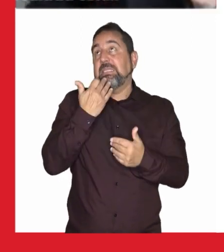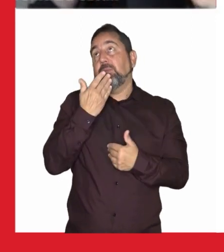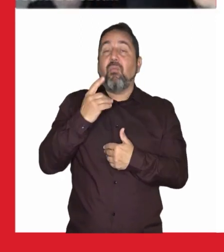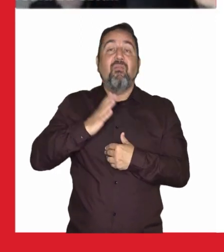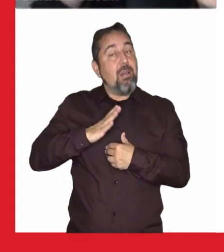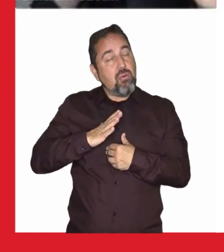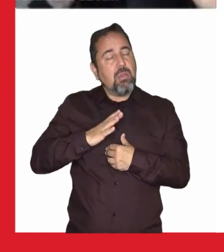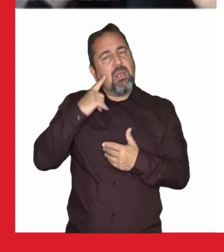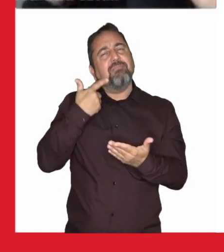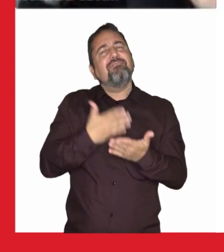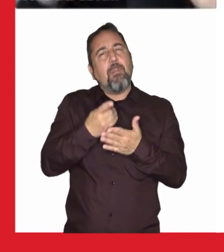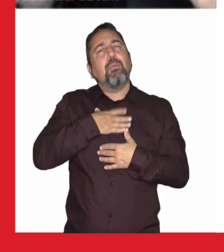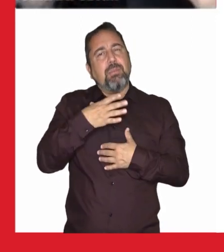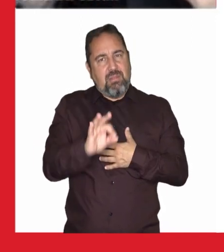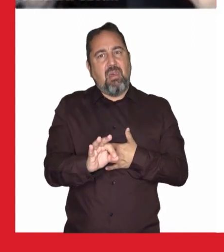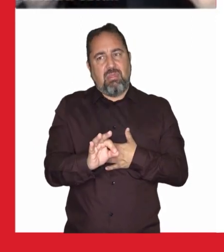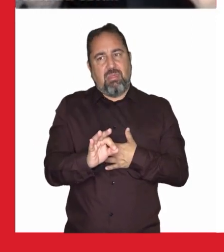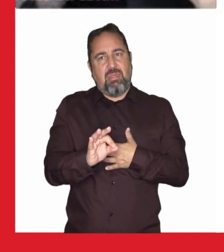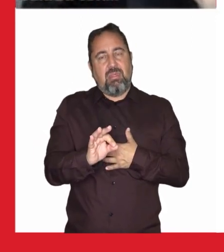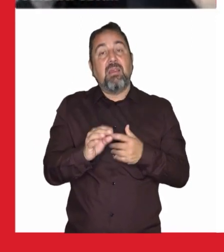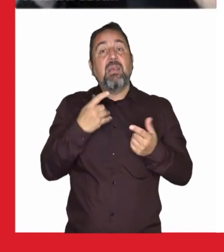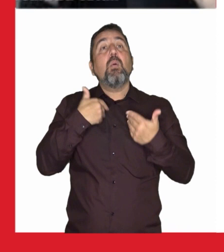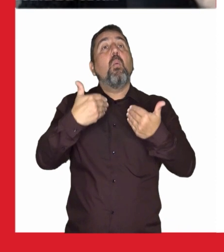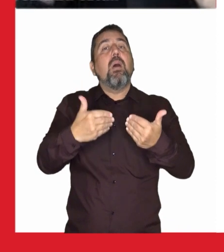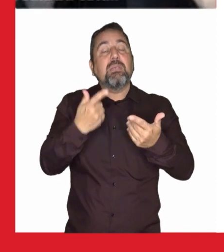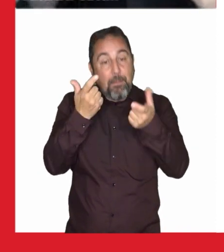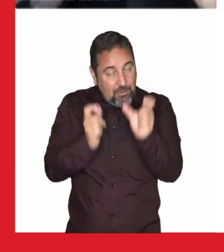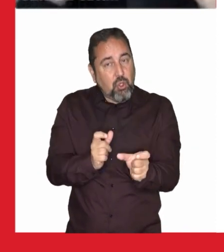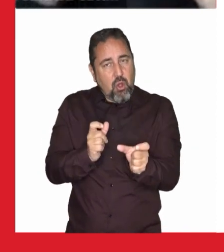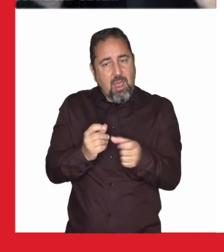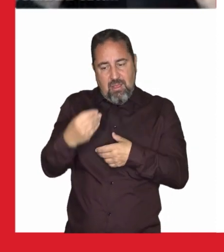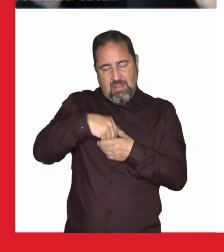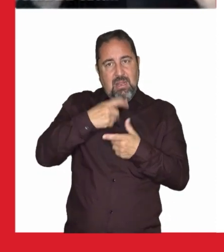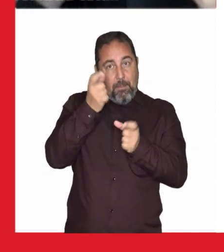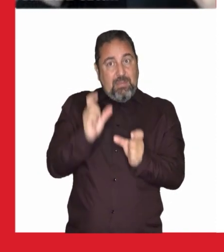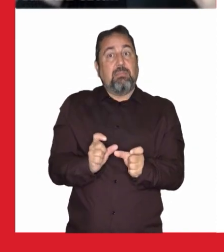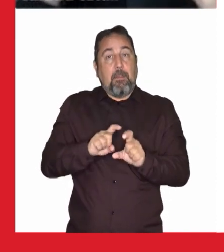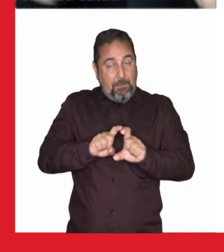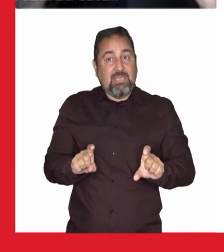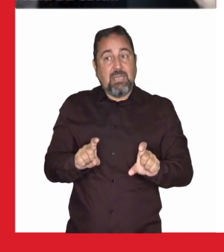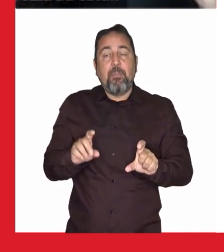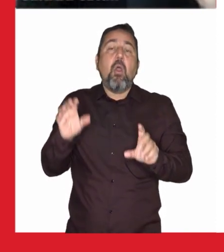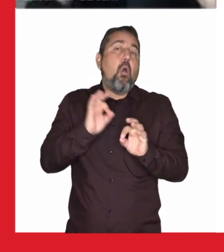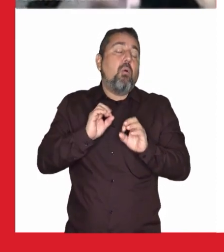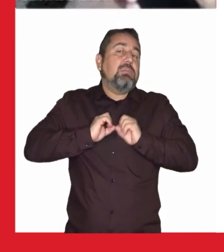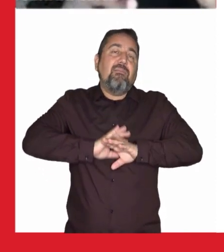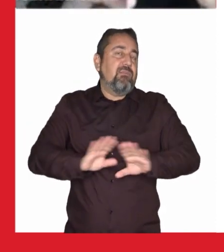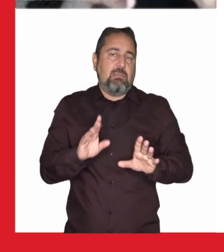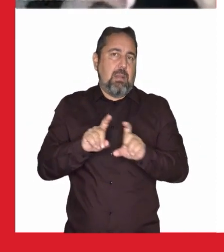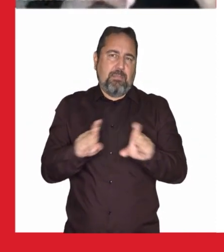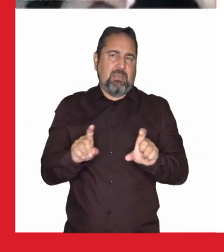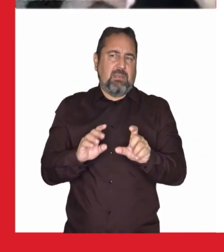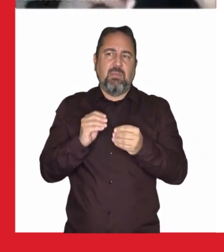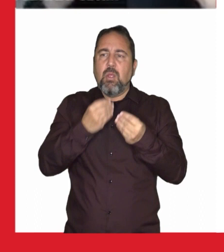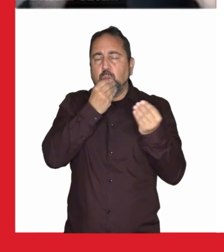si te lo va a seguir haciendo alguien como favor, que contemples la posibilidad de cuando esa persona o bien va a entrar a la